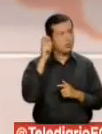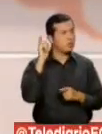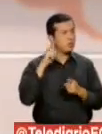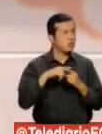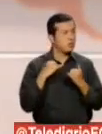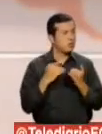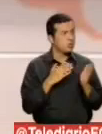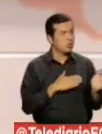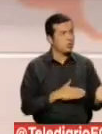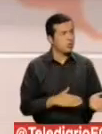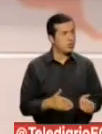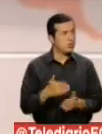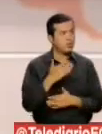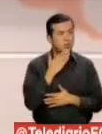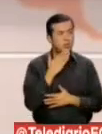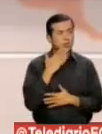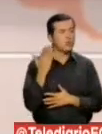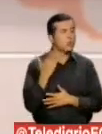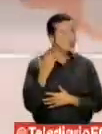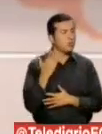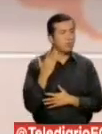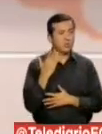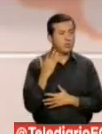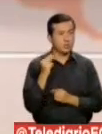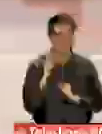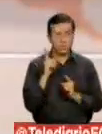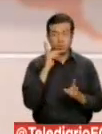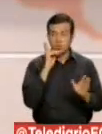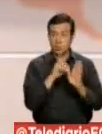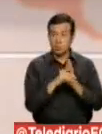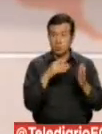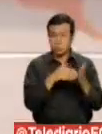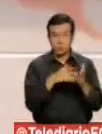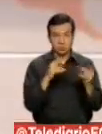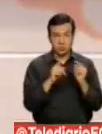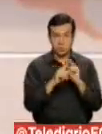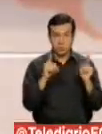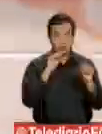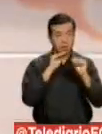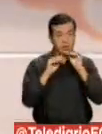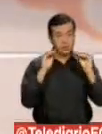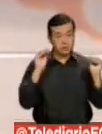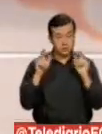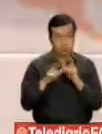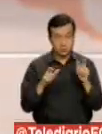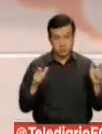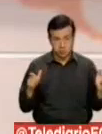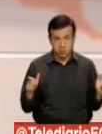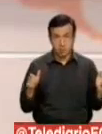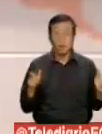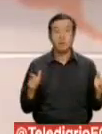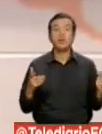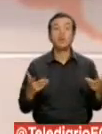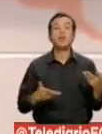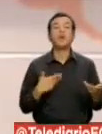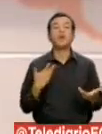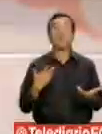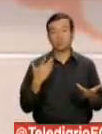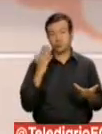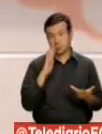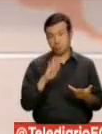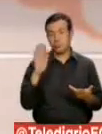olvidos voluntarios o involuntarios. No voy a acusar a nadie en eso. Pero sí quiero dejar claro que cuando